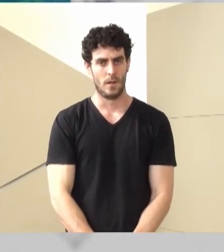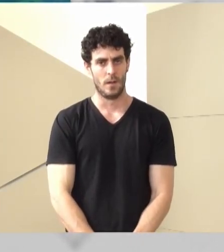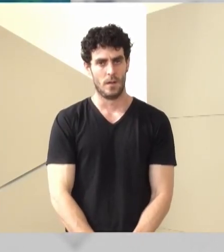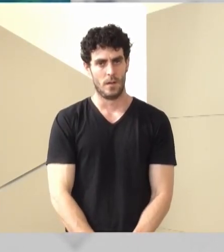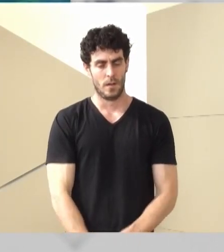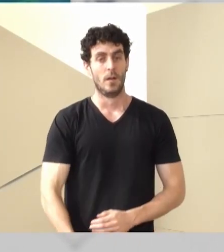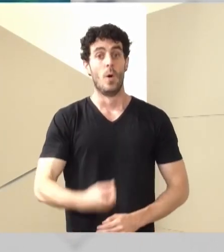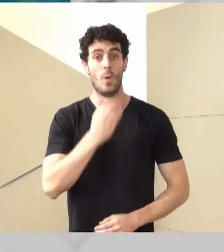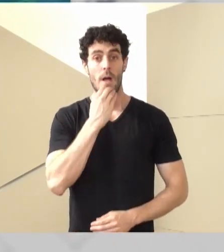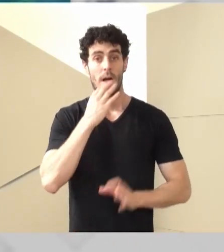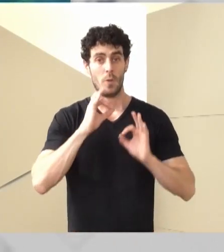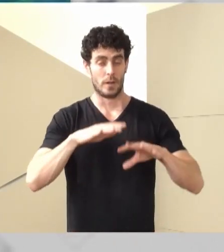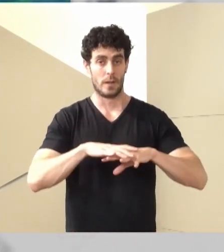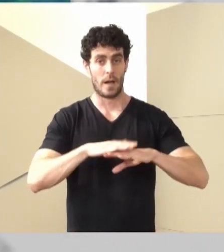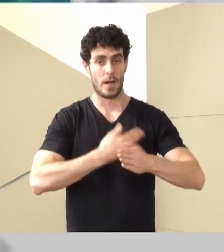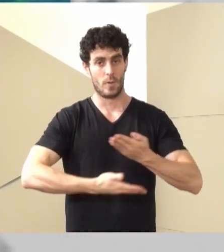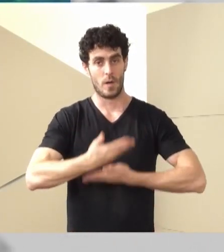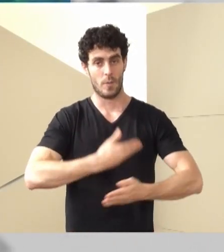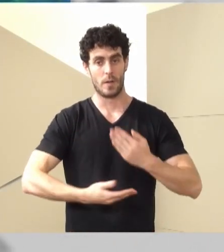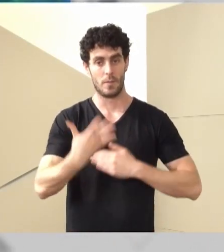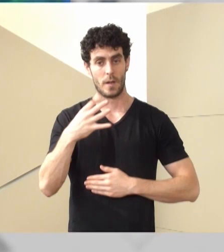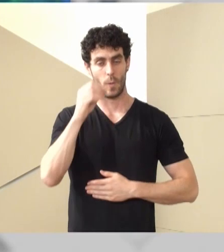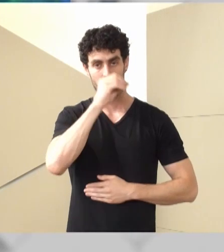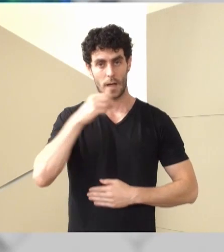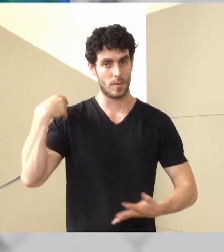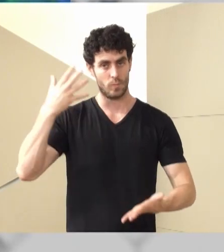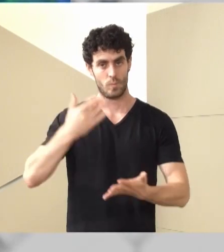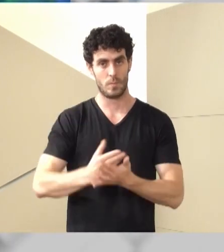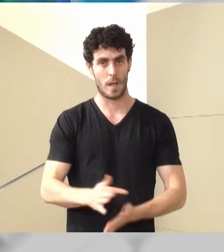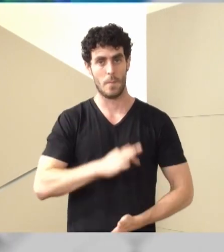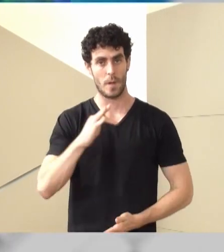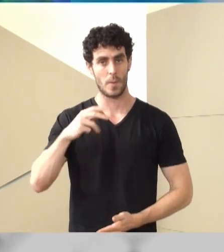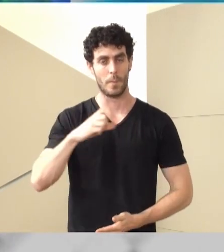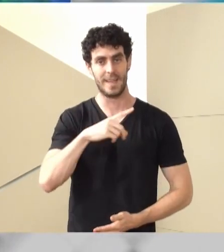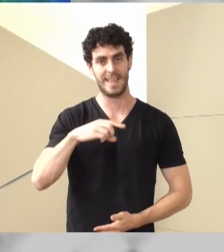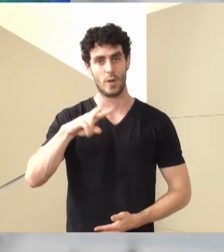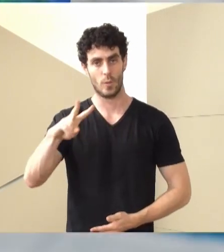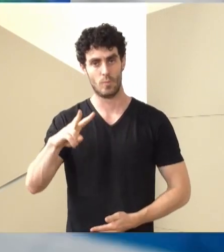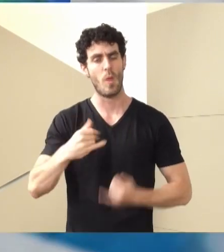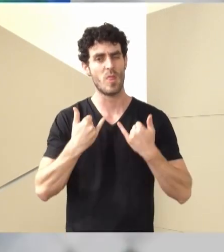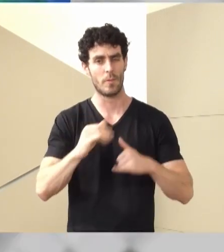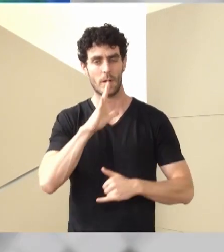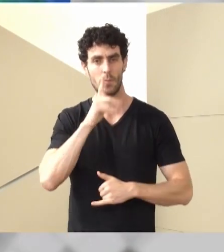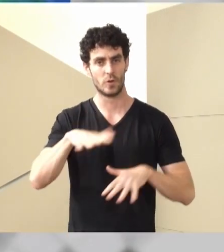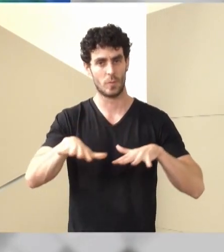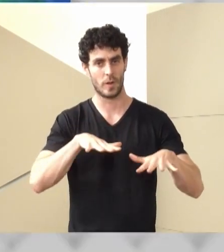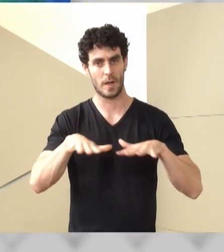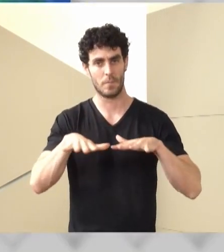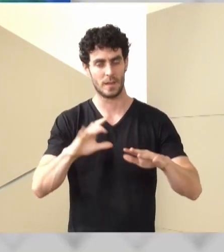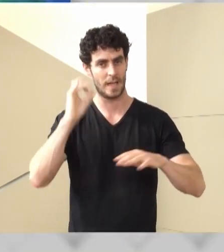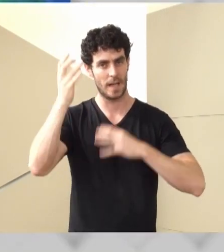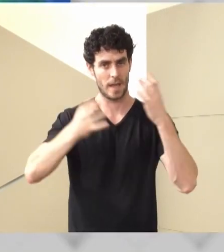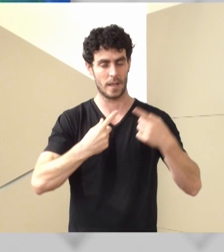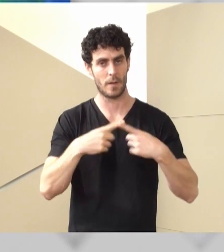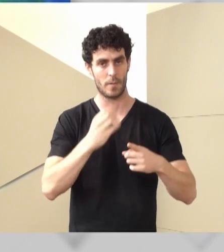Son un ejemplo de red colaborativa desde hace 50 años. Los premios Miliu están de celebración. Por eso se han puesto en marcha diferentes iniciativas,